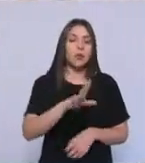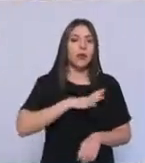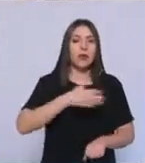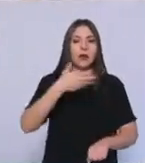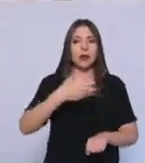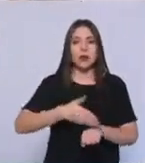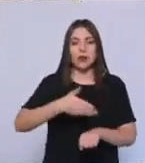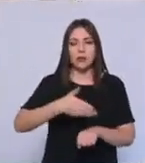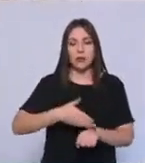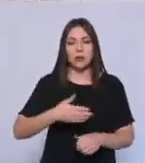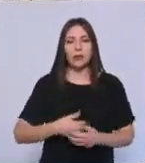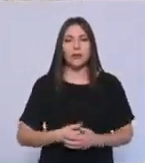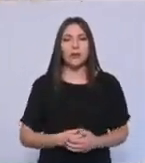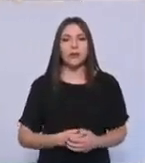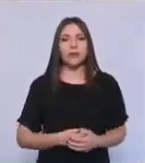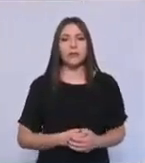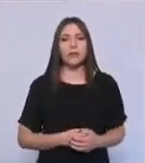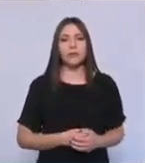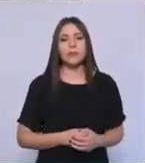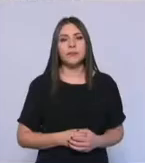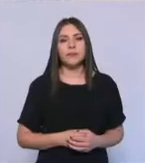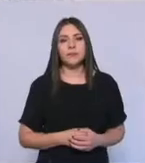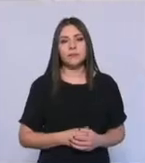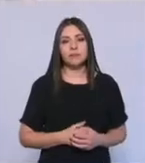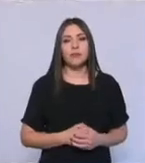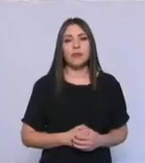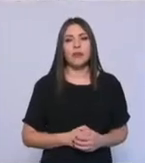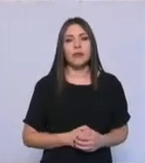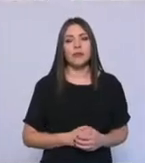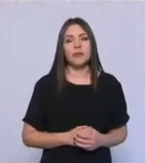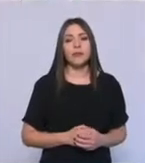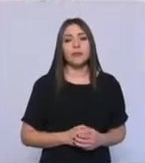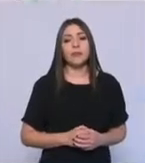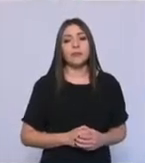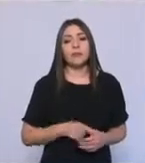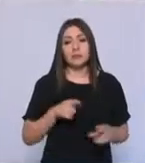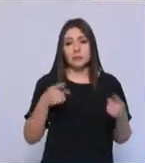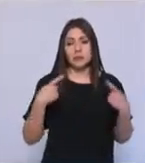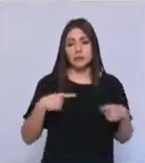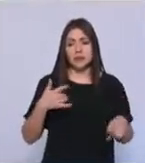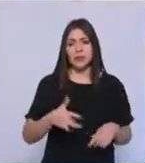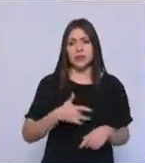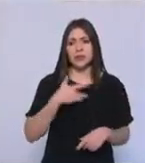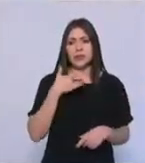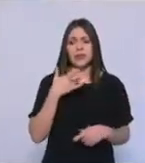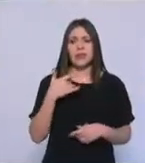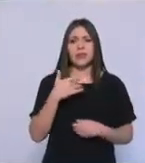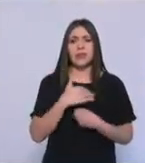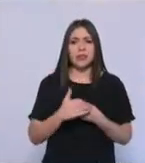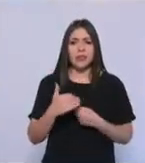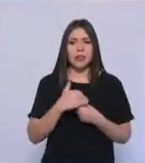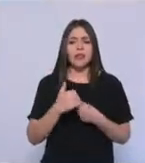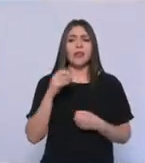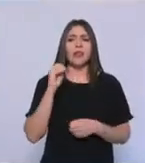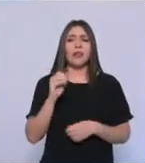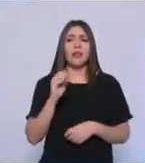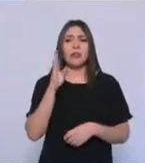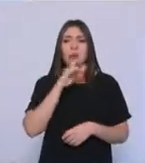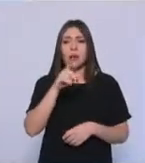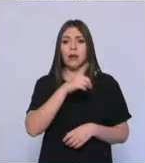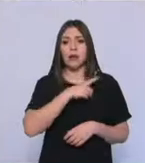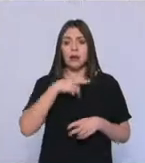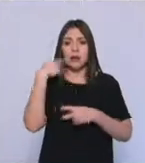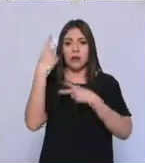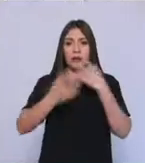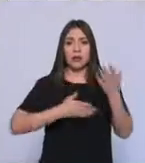sanción. Héctor, la persona que se sienta agredida, que acuda a elementos de la Secretaría de Seguridad Ciudadana, ¿va a tener que